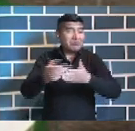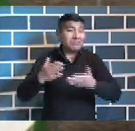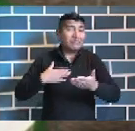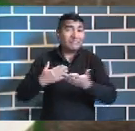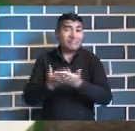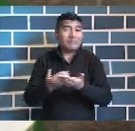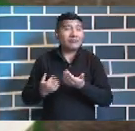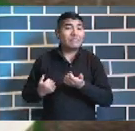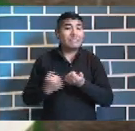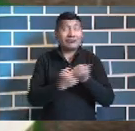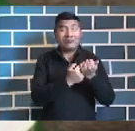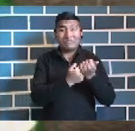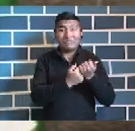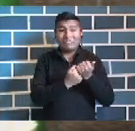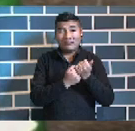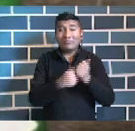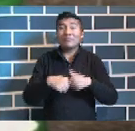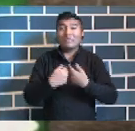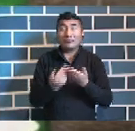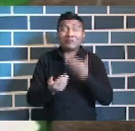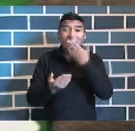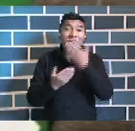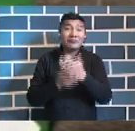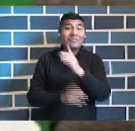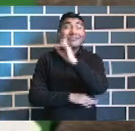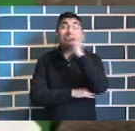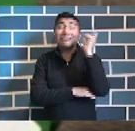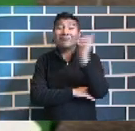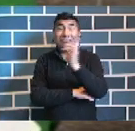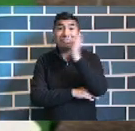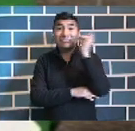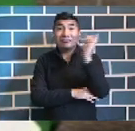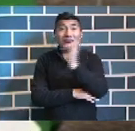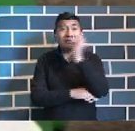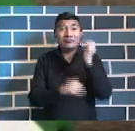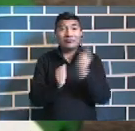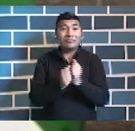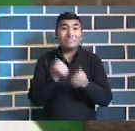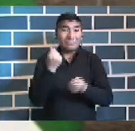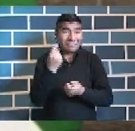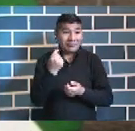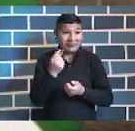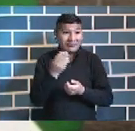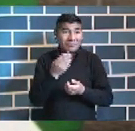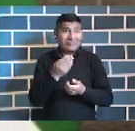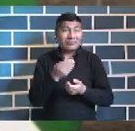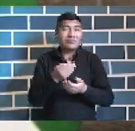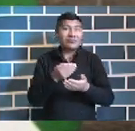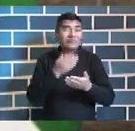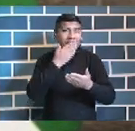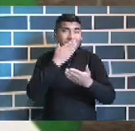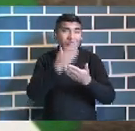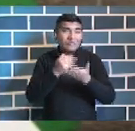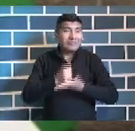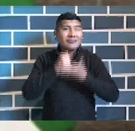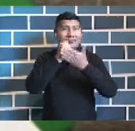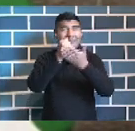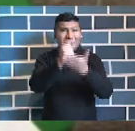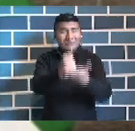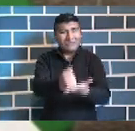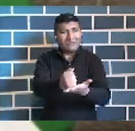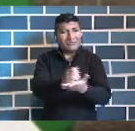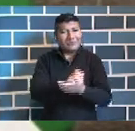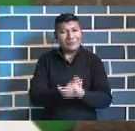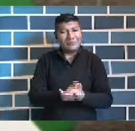solidaridad. Como buenos bolivianos, frente a la codicia, bondadosos, queridos